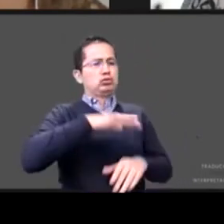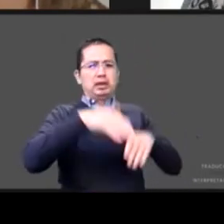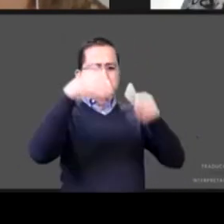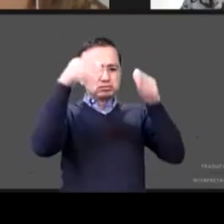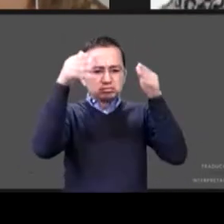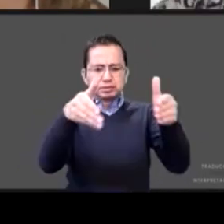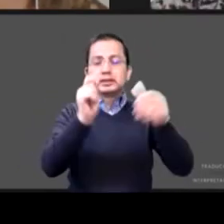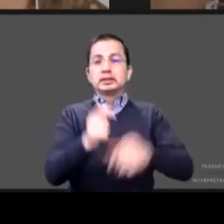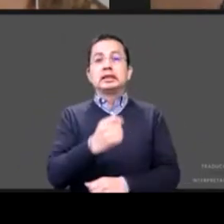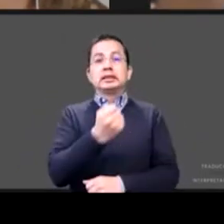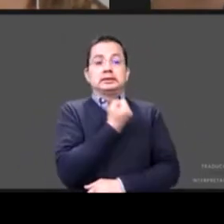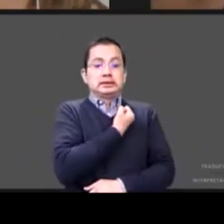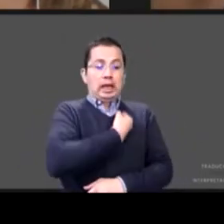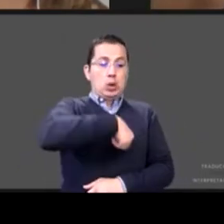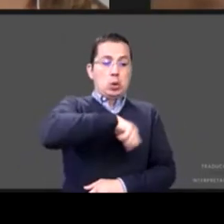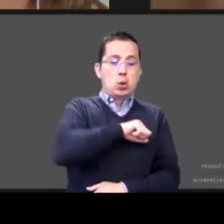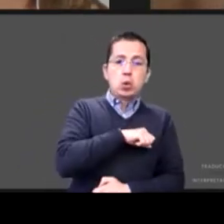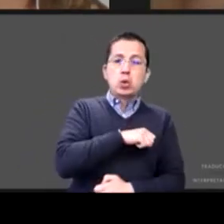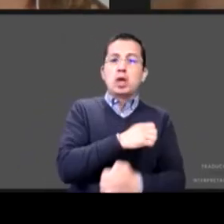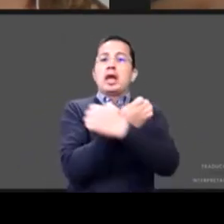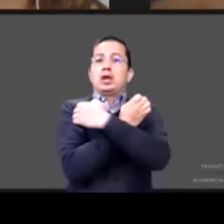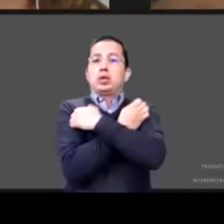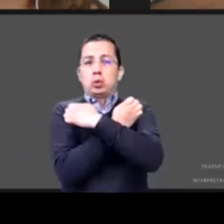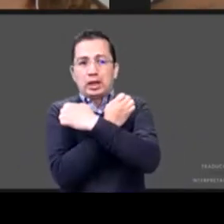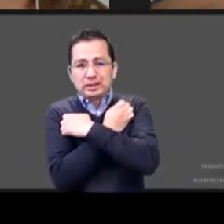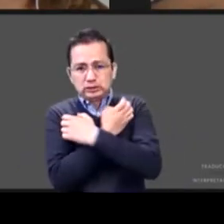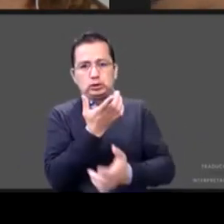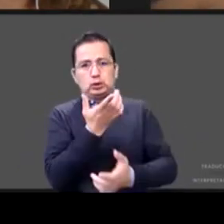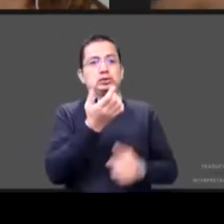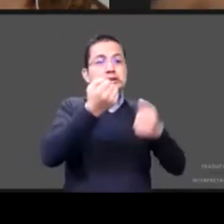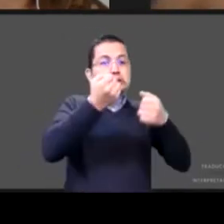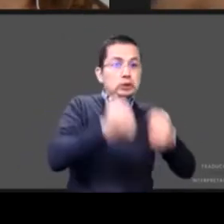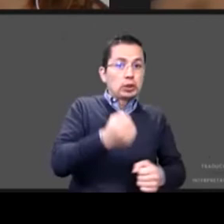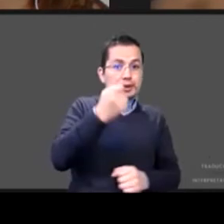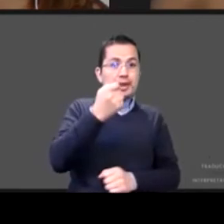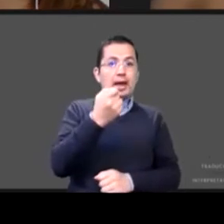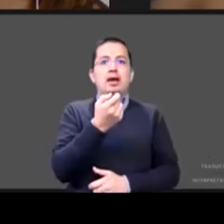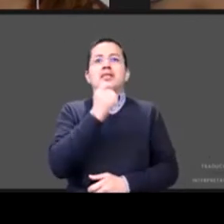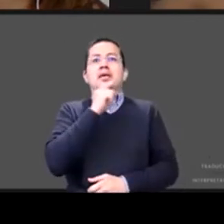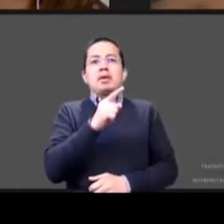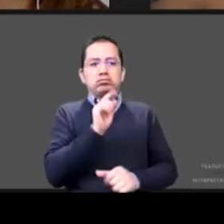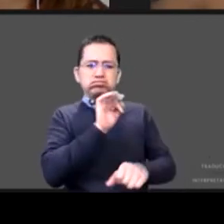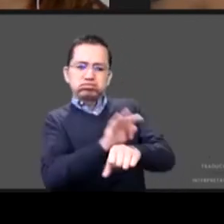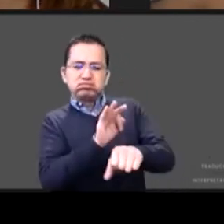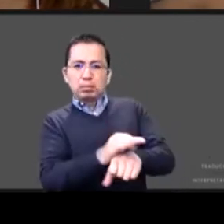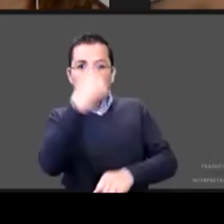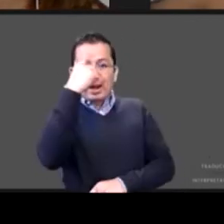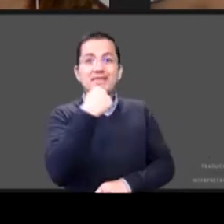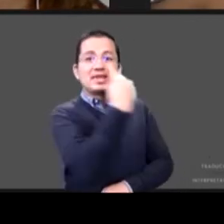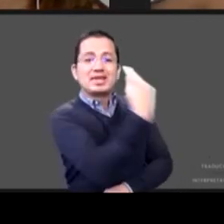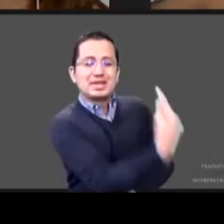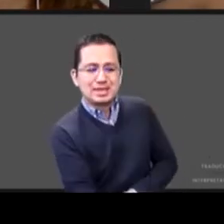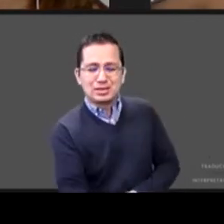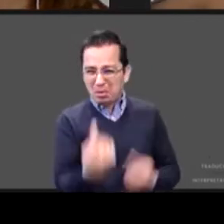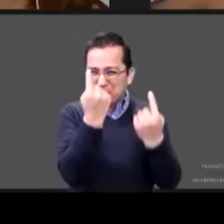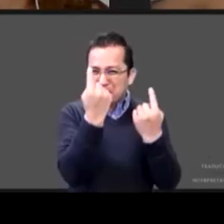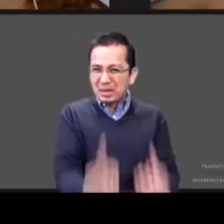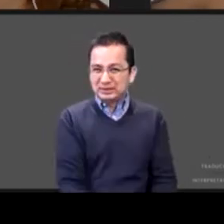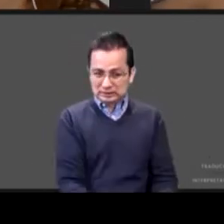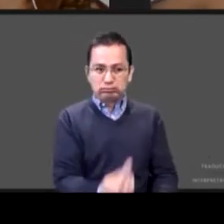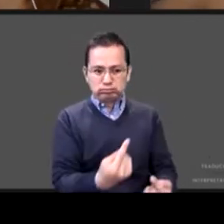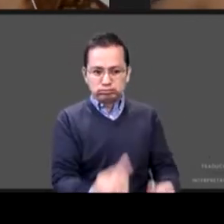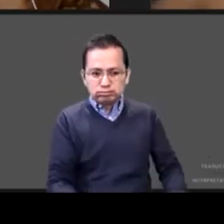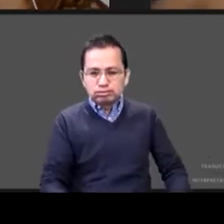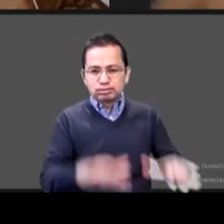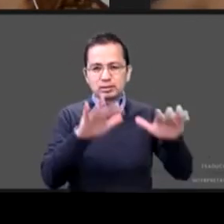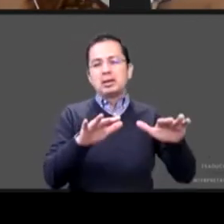la seguridad y la protección de la primera infancia. Desde hace pues más, ya creo de 100 días, la verdad es que creo que ya perdimos la cuenta. Hubiera sido